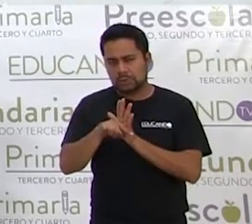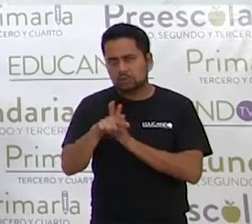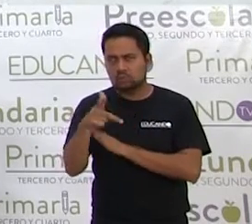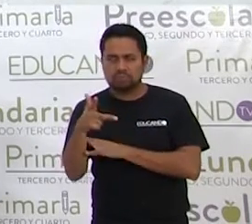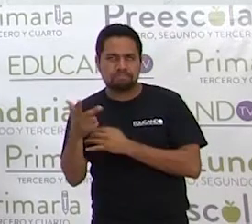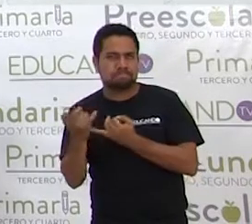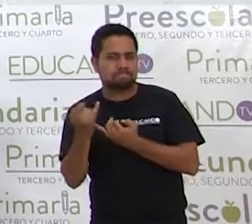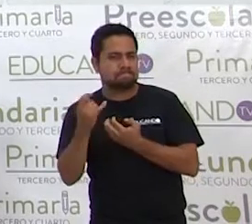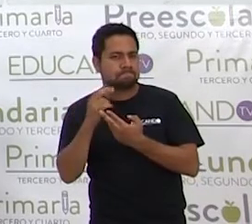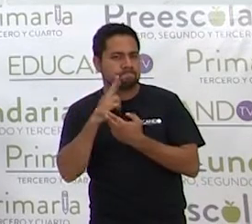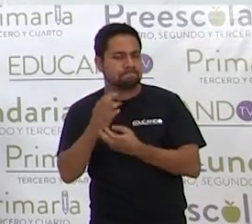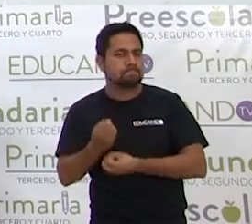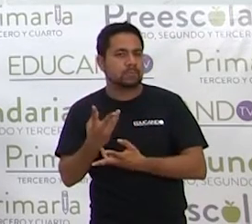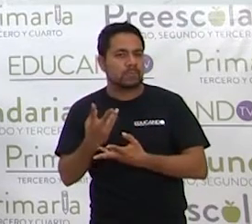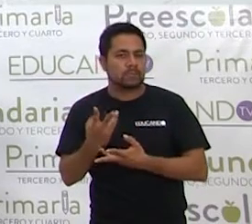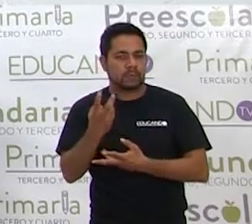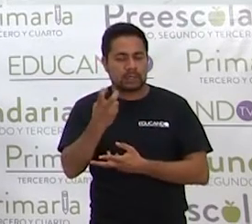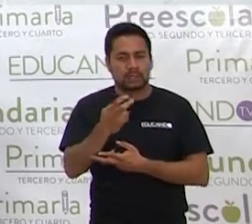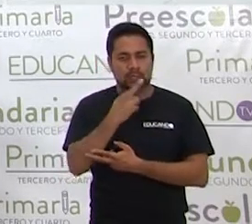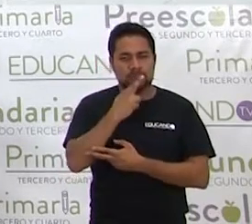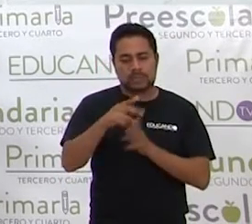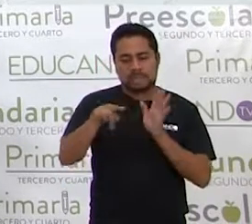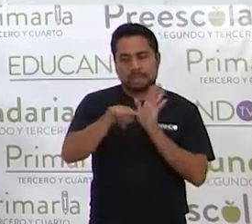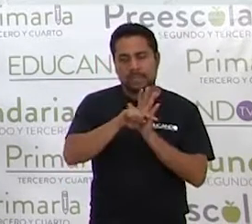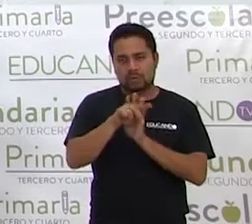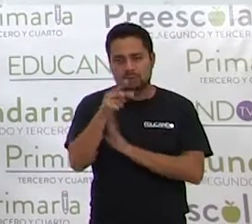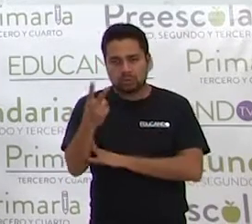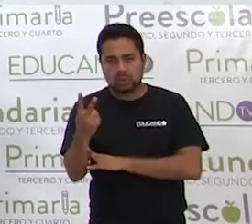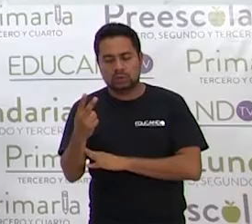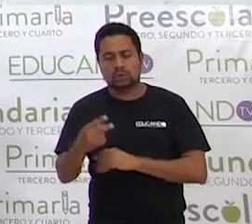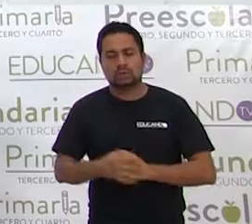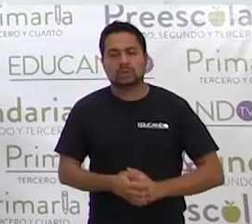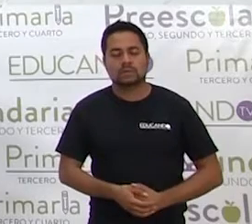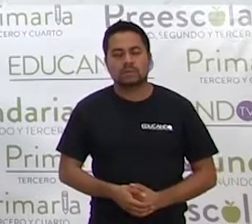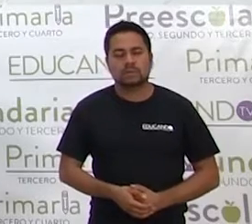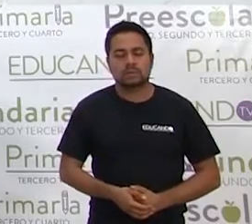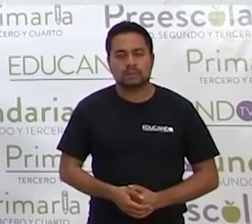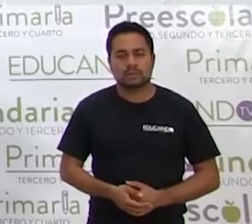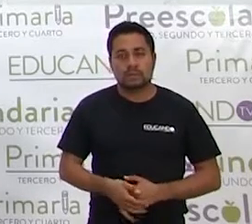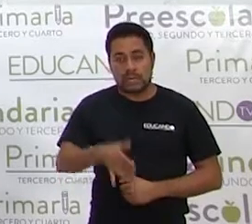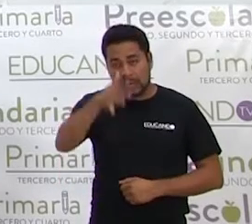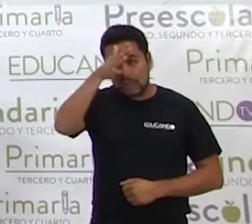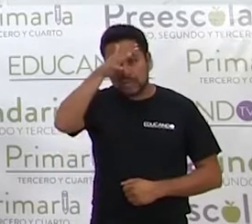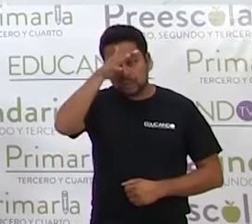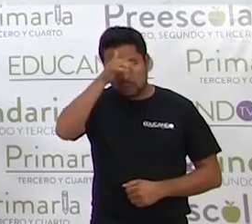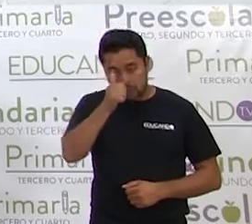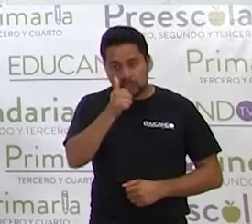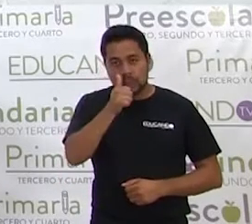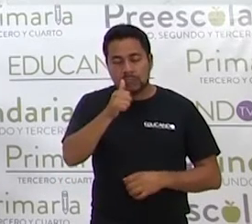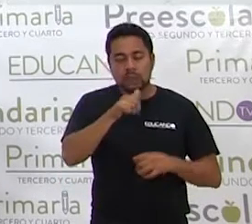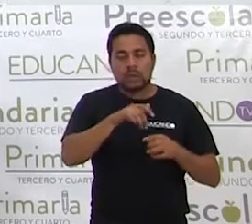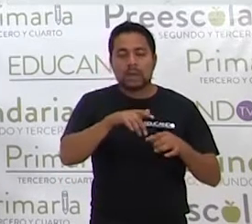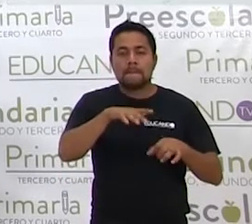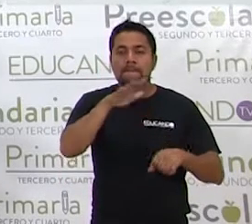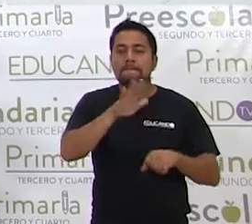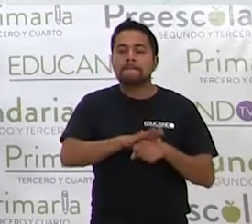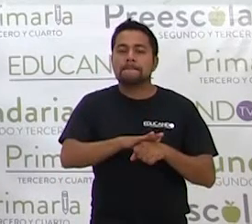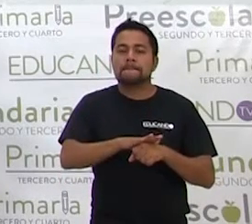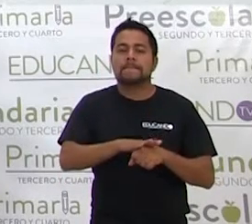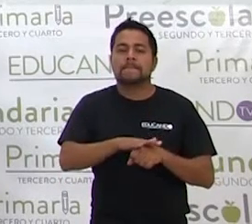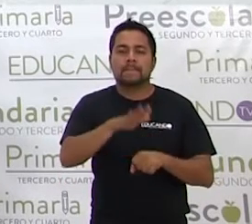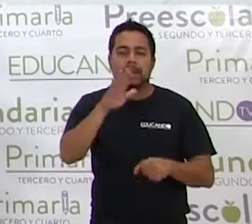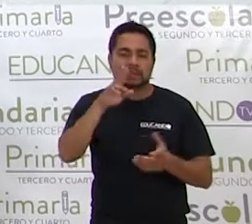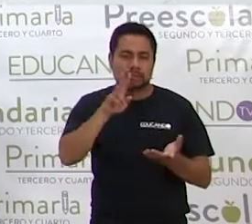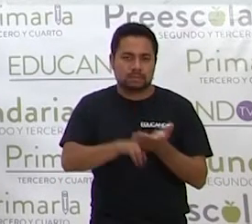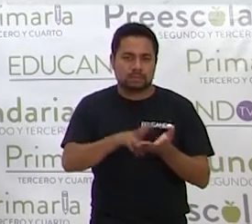cuánto es menos 2 y menos 2 recordemos que el de mayor valor absoluto